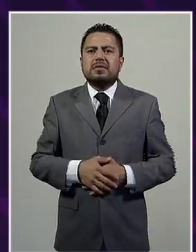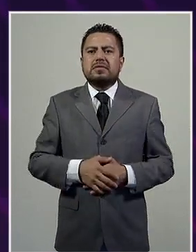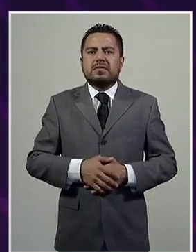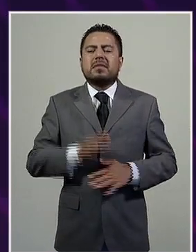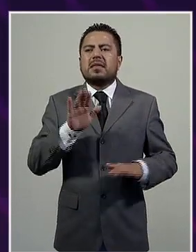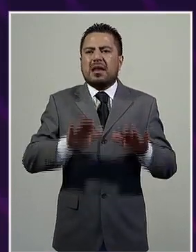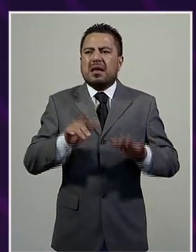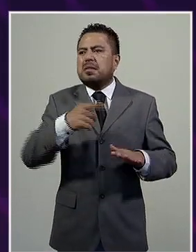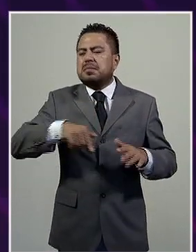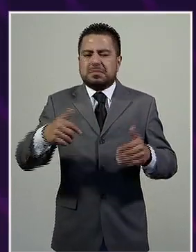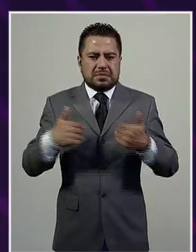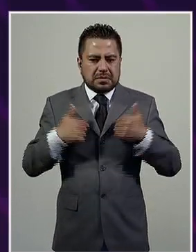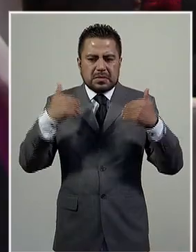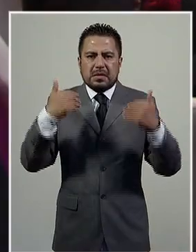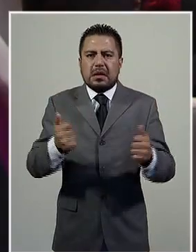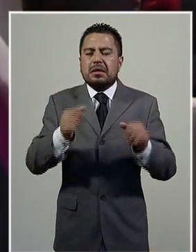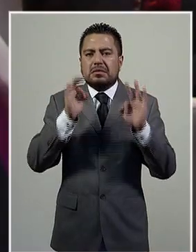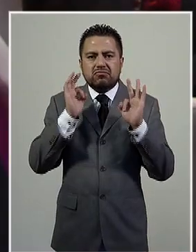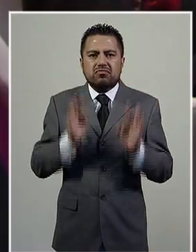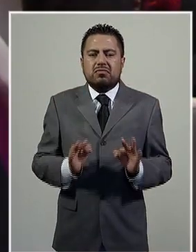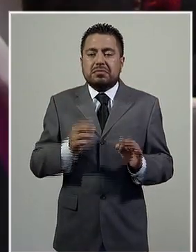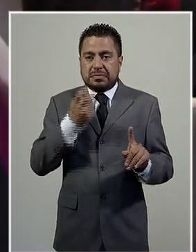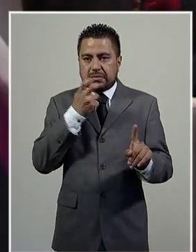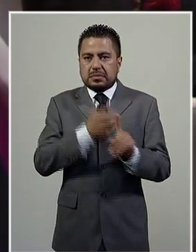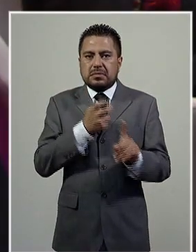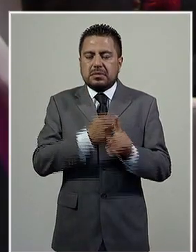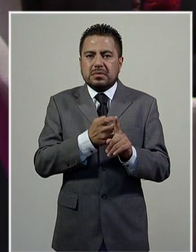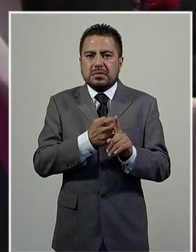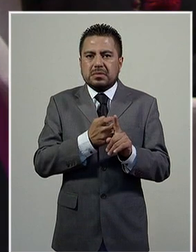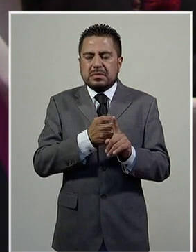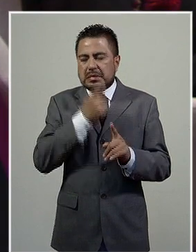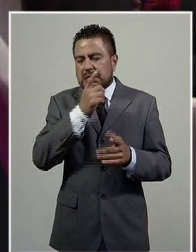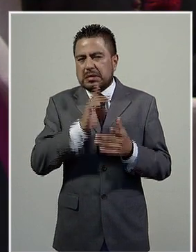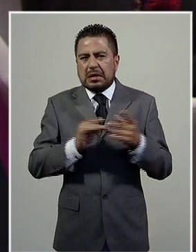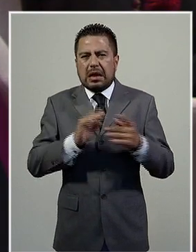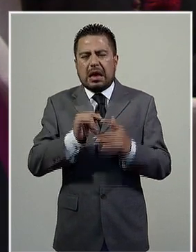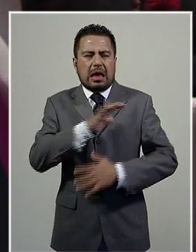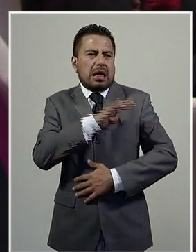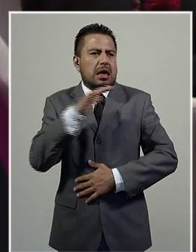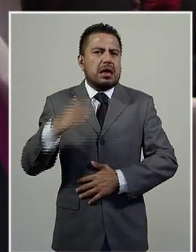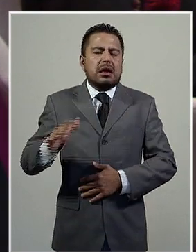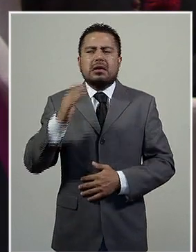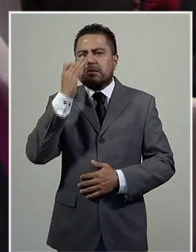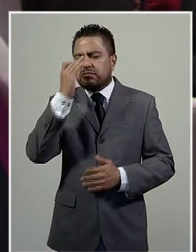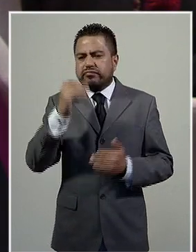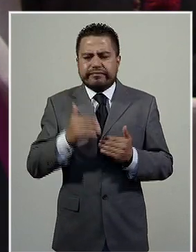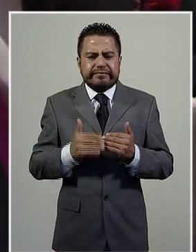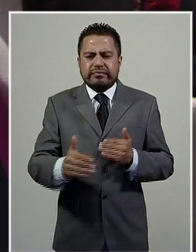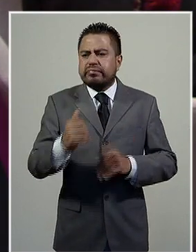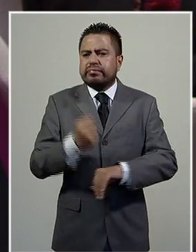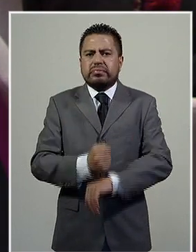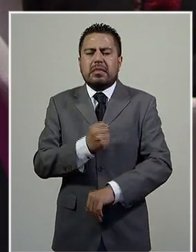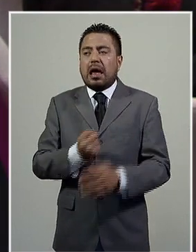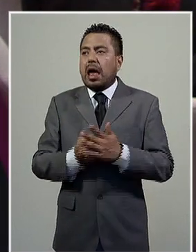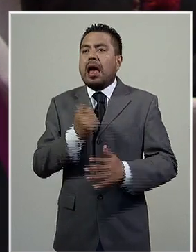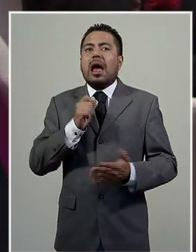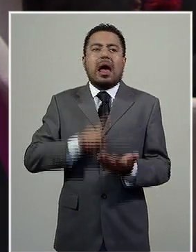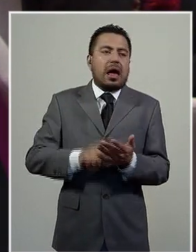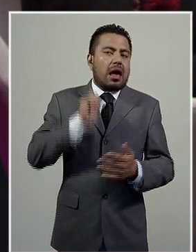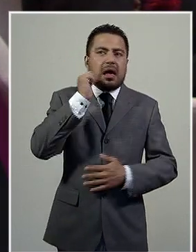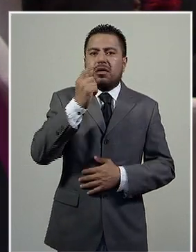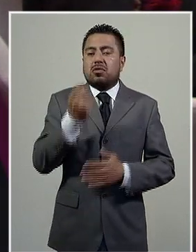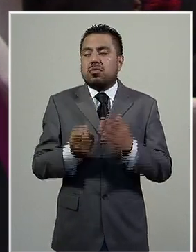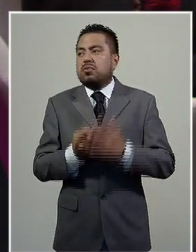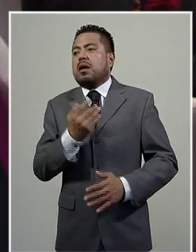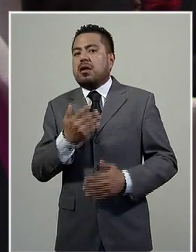que entiendan que realmente esto, por decirte algo muy general, lleva mucho tiempo aquí, no es algo nuevo, ¿no? Es algo